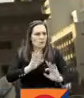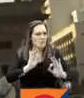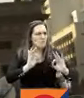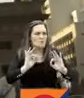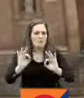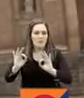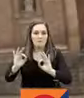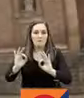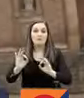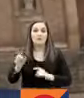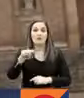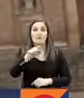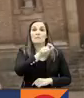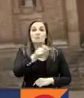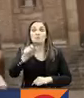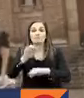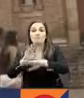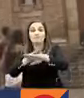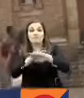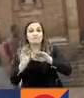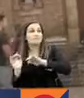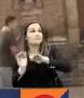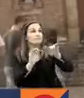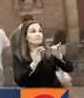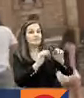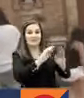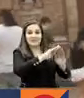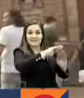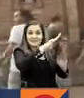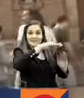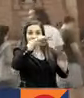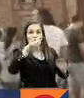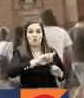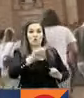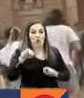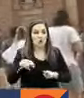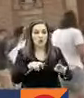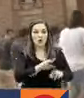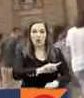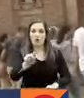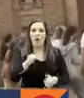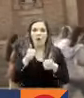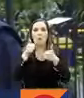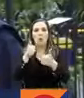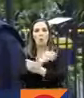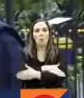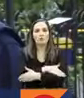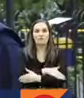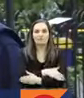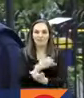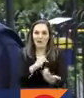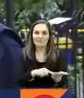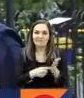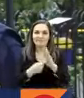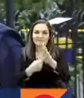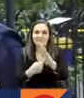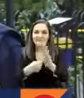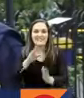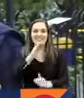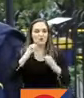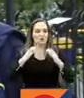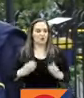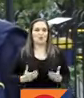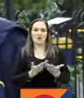de prohibición al ascenso a los cerros tutelares y ríos de la ciudad. Y aquí el protagonista de esta historia hoy es la